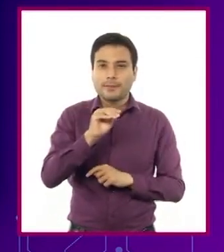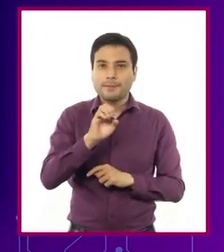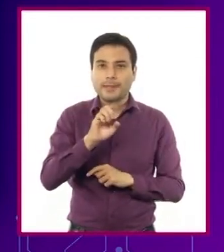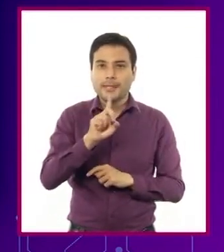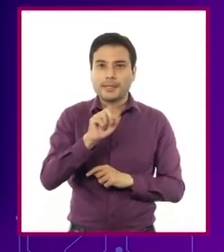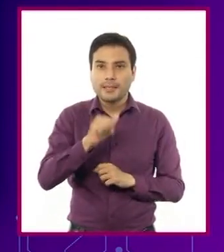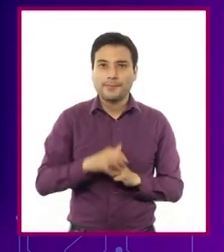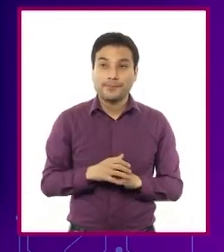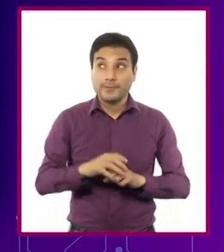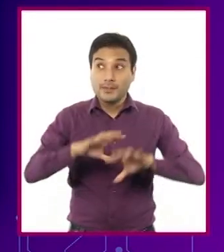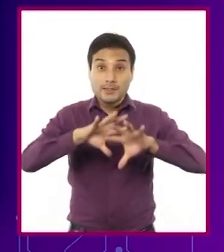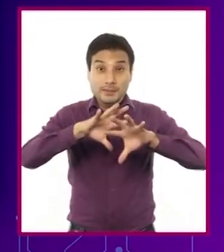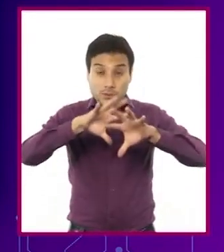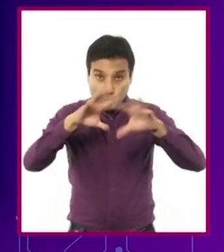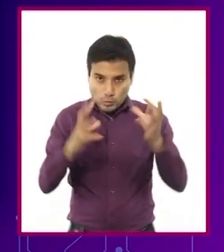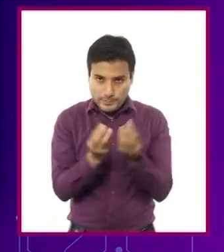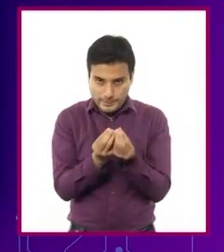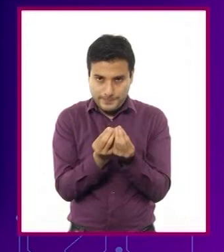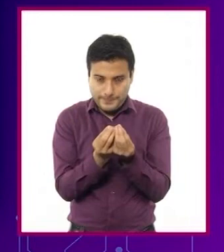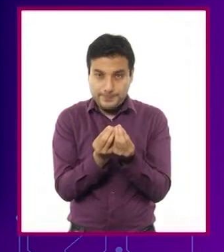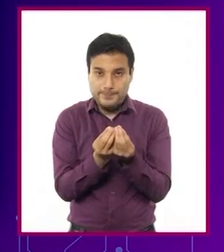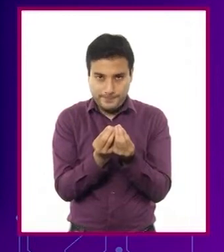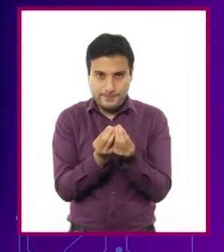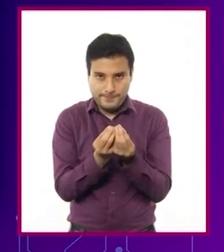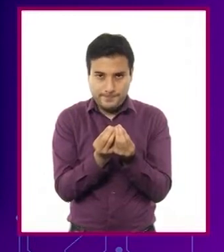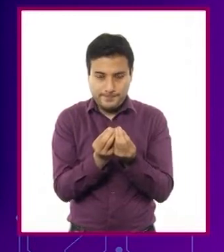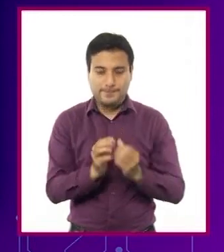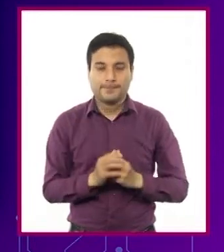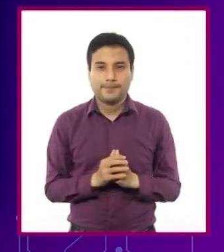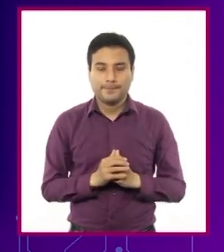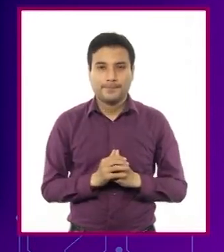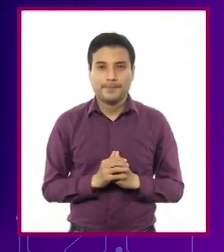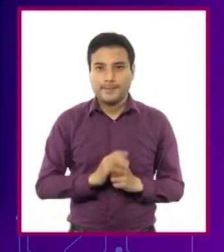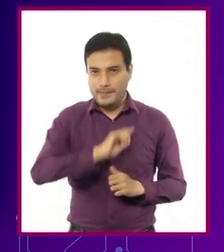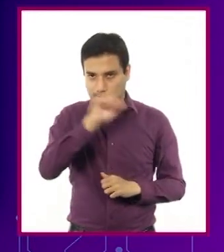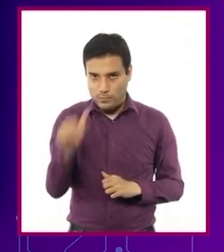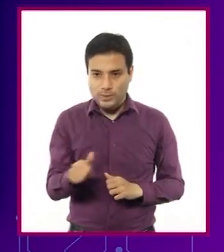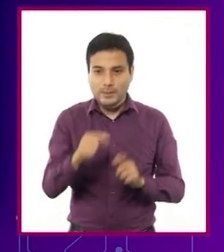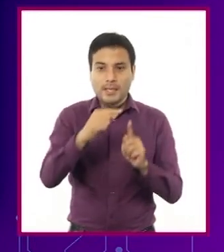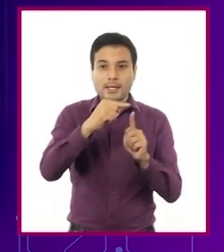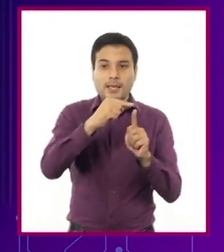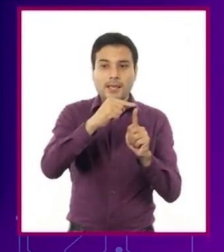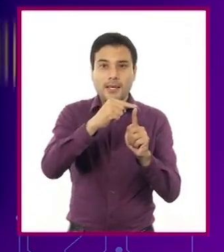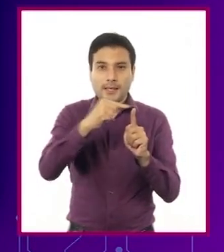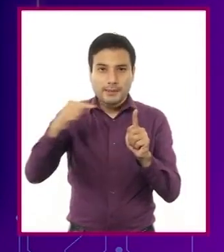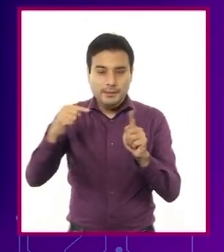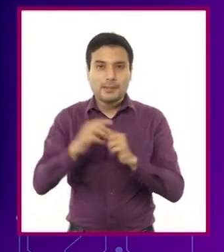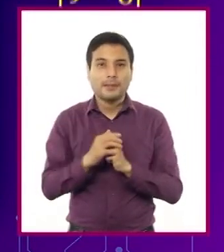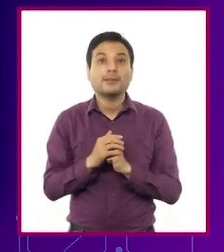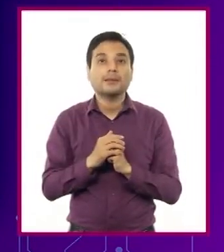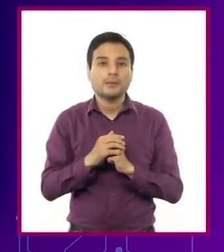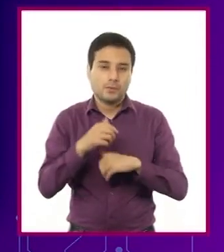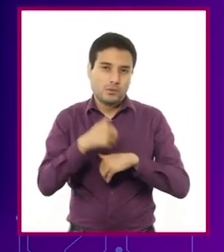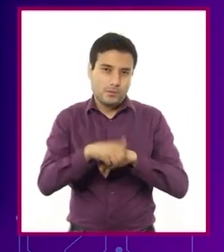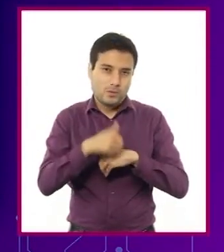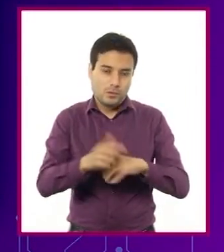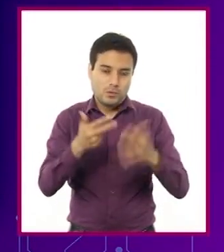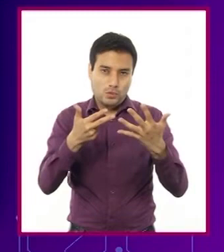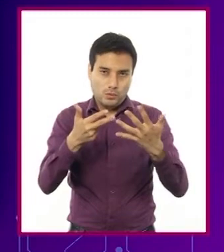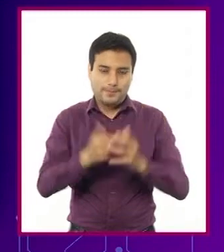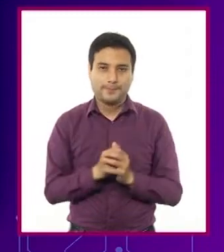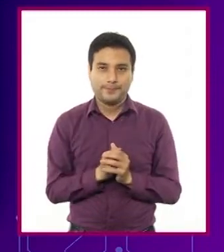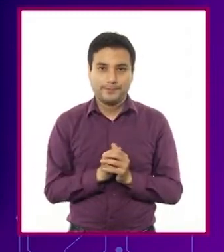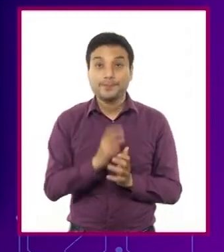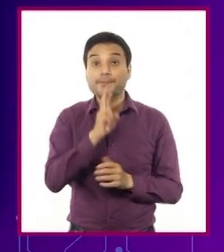absolutos de la diferencia de cada dato y la media, entre el número de datos, que en este caso son 8.